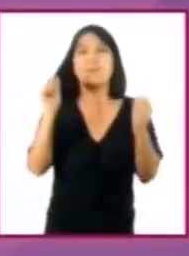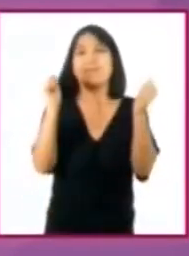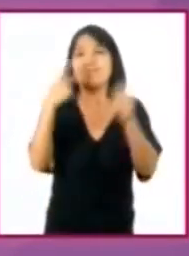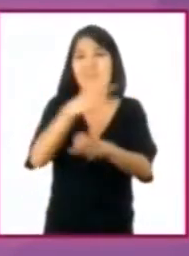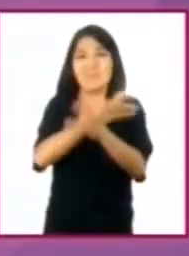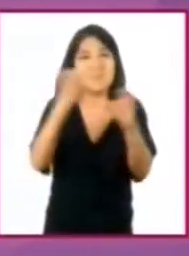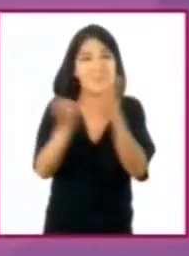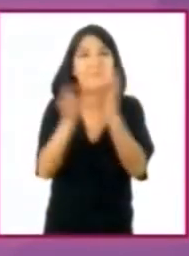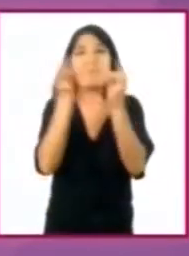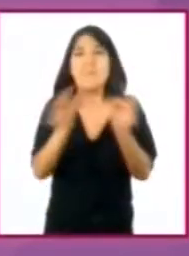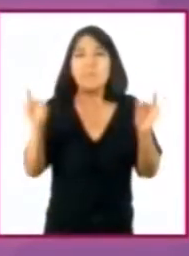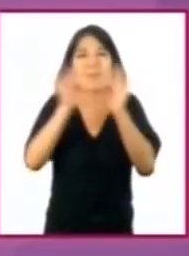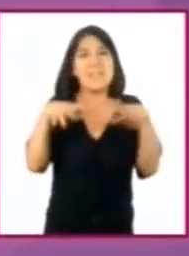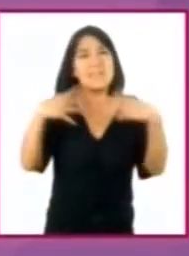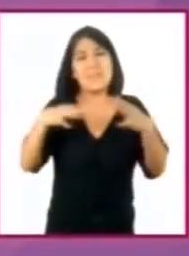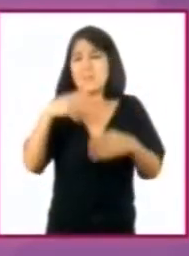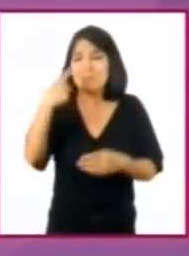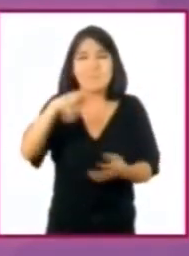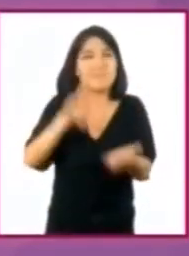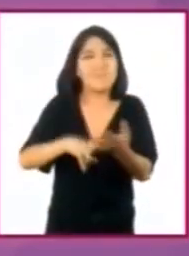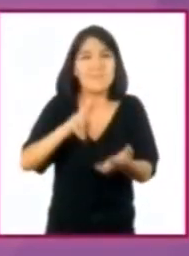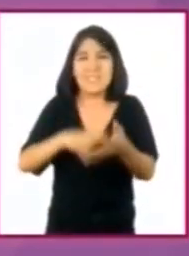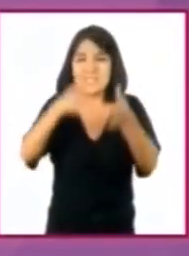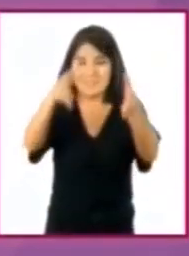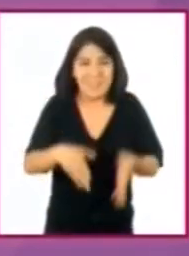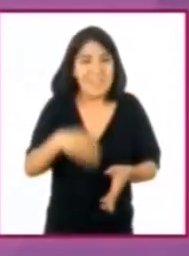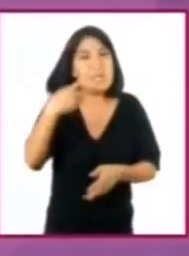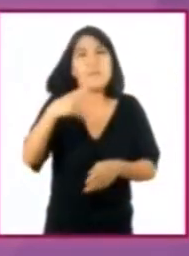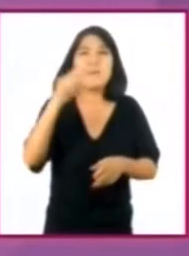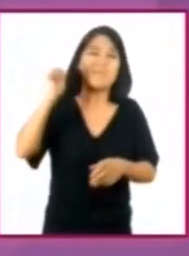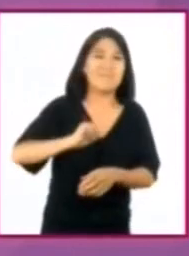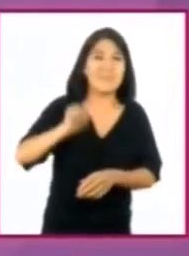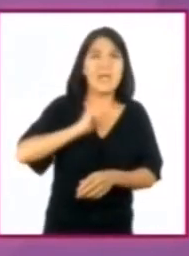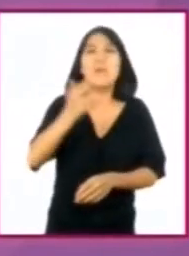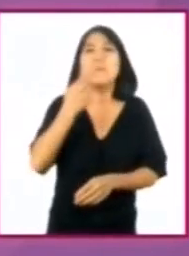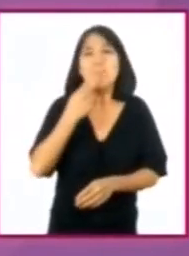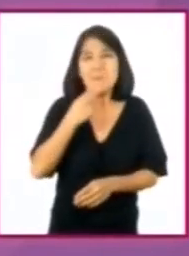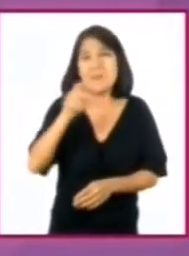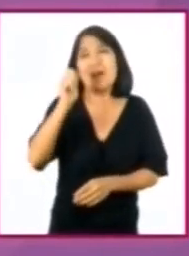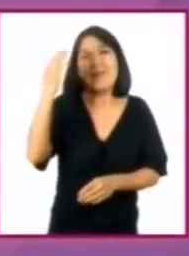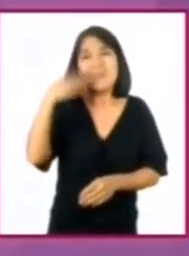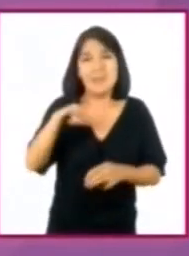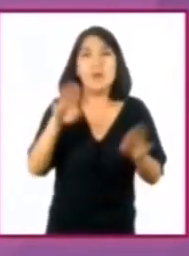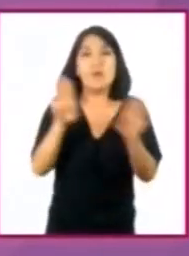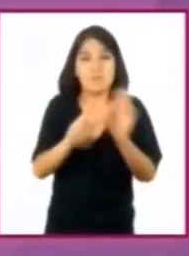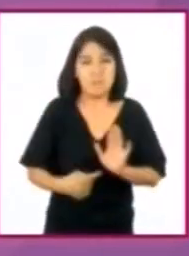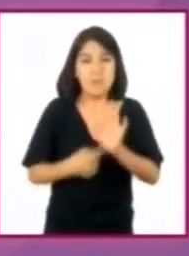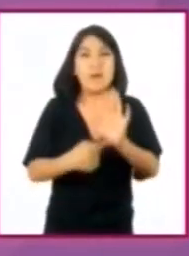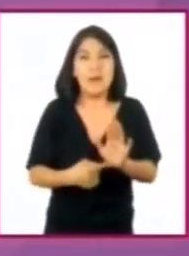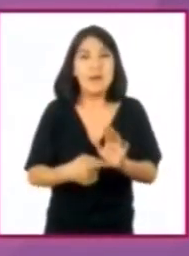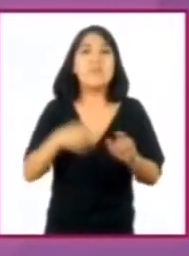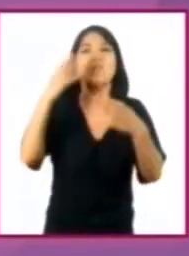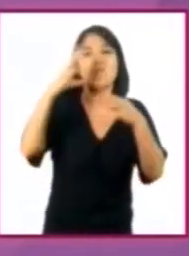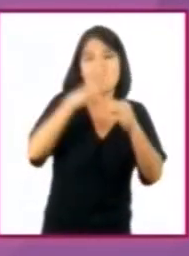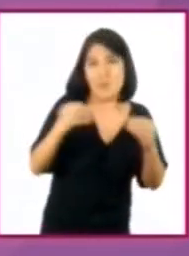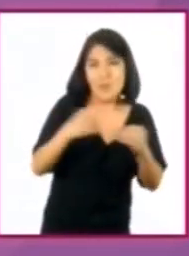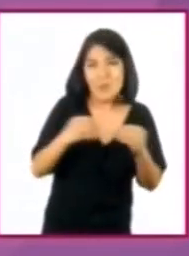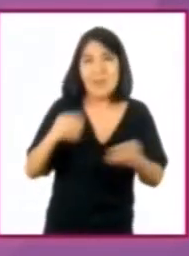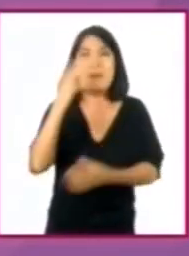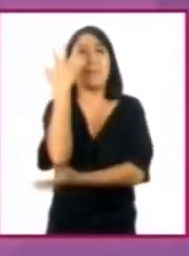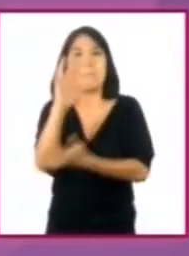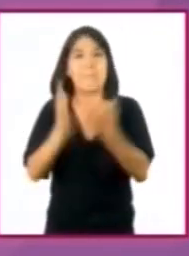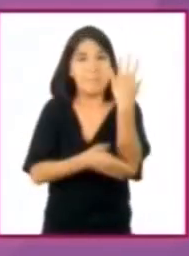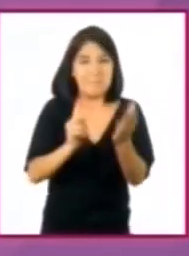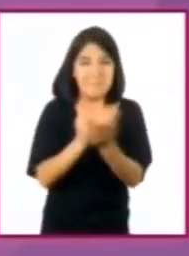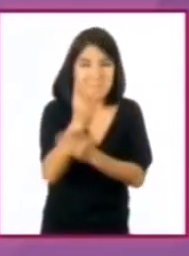personales y un montón de objetos valiosos y manjares, que por la evidencia que existe, probablemente consistían en frutas y plantas,